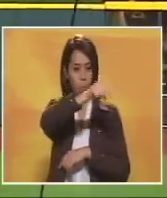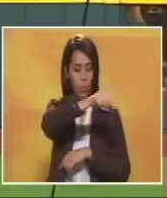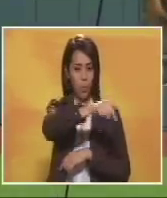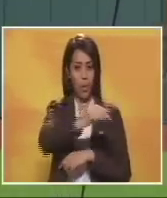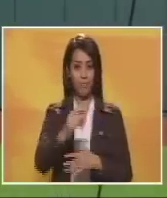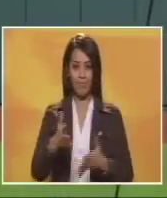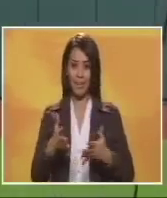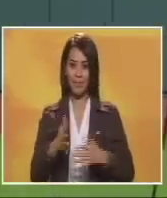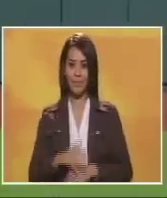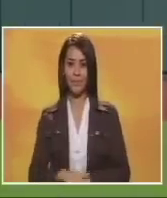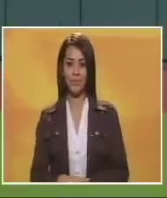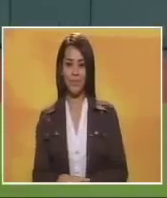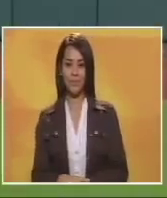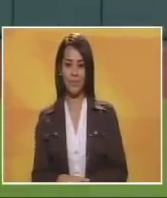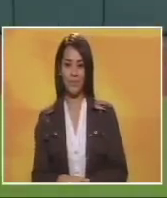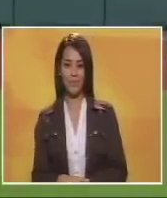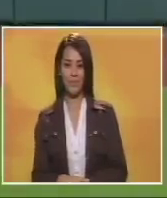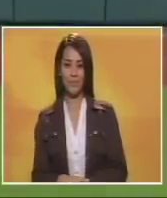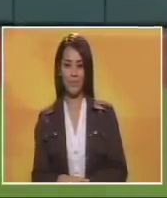compromiso.